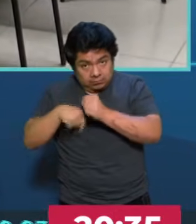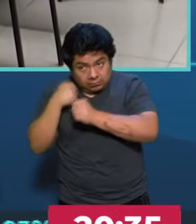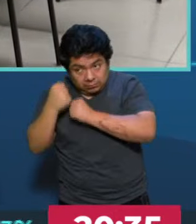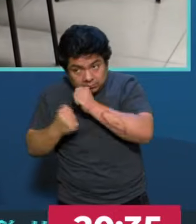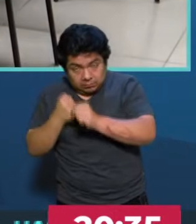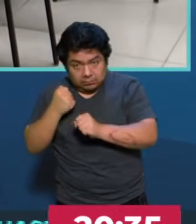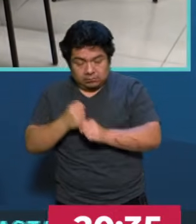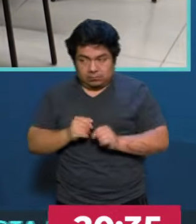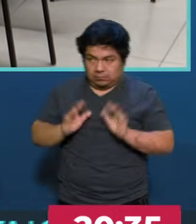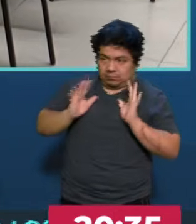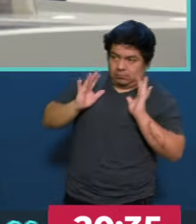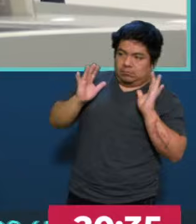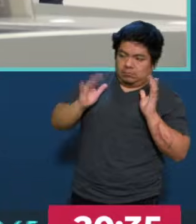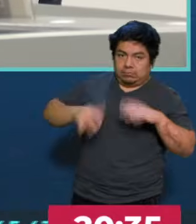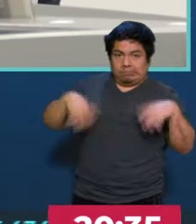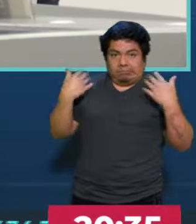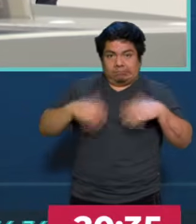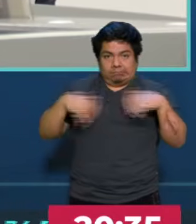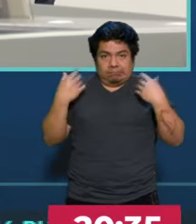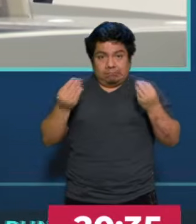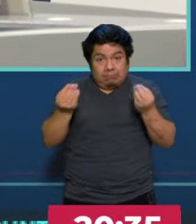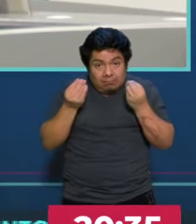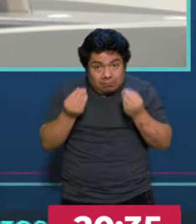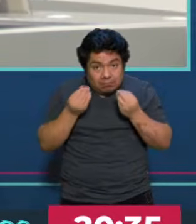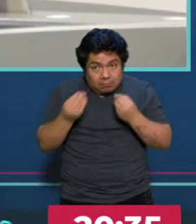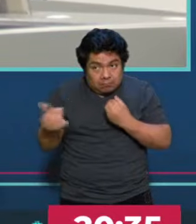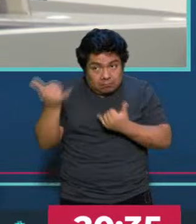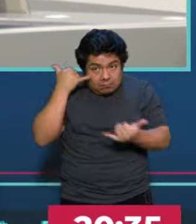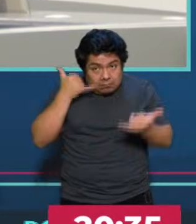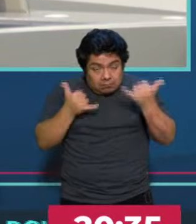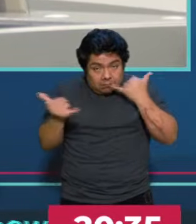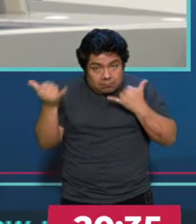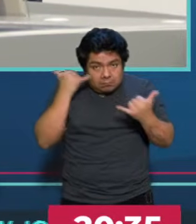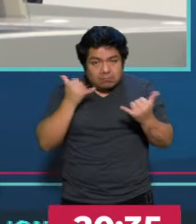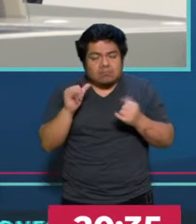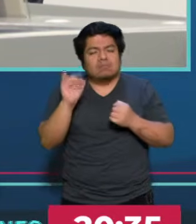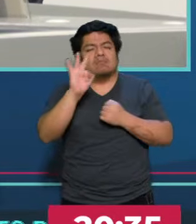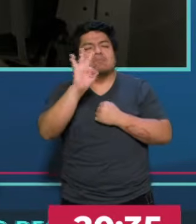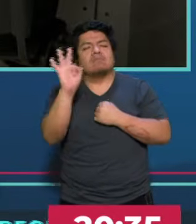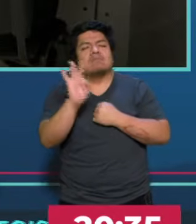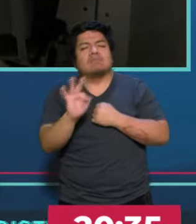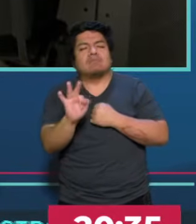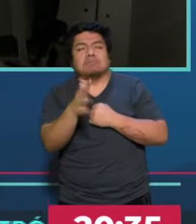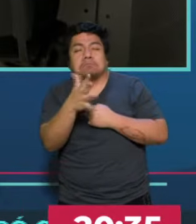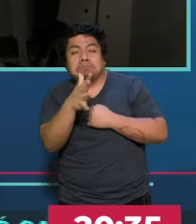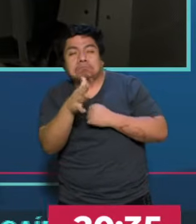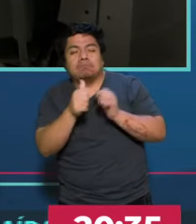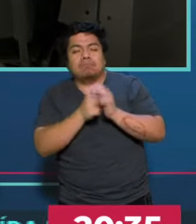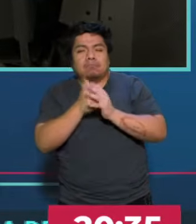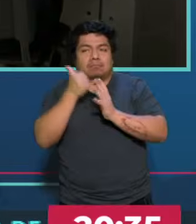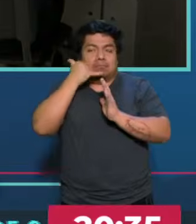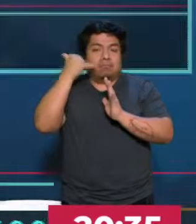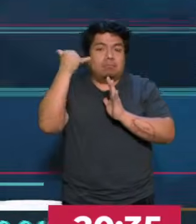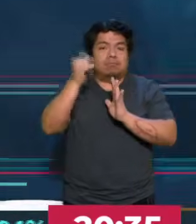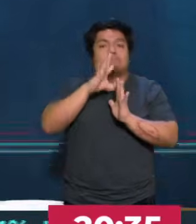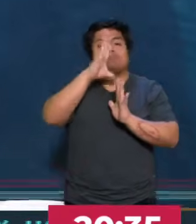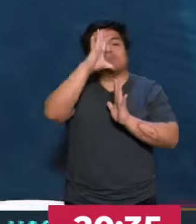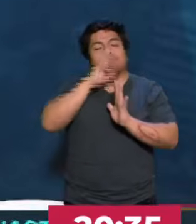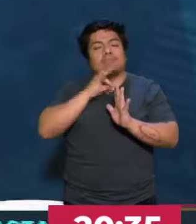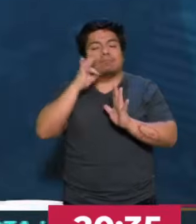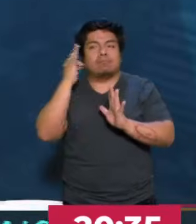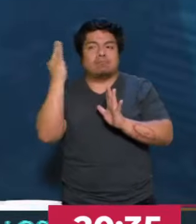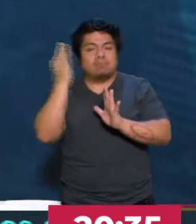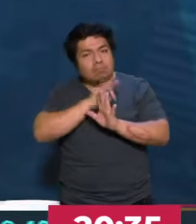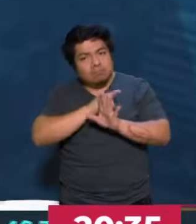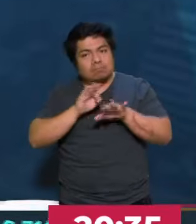es impresionante, la verdad, no esperaba que fuera tanto el número. ¿Qué porcentaje significa esta cantidad de llamadas falsas o de broma que se